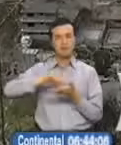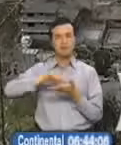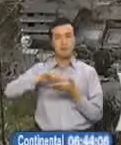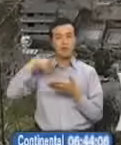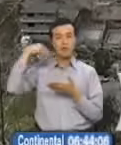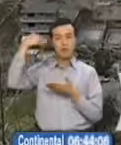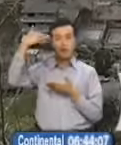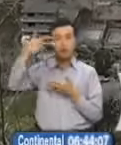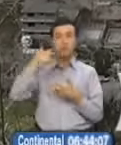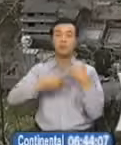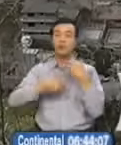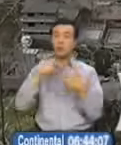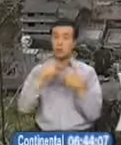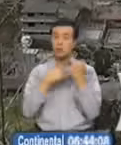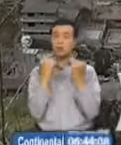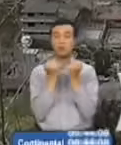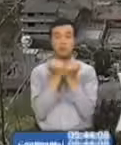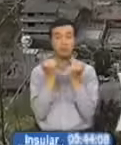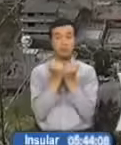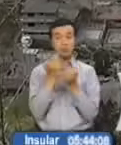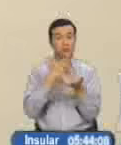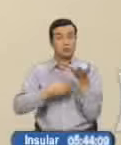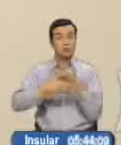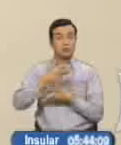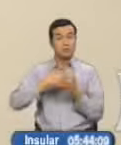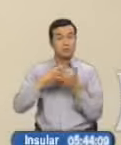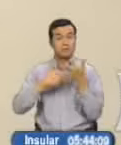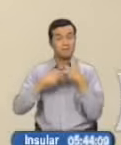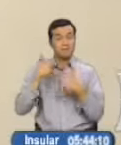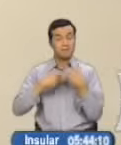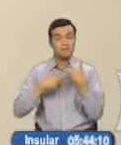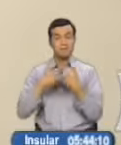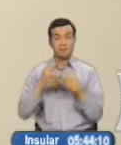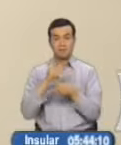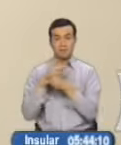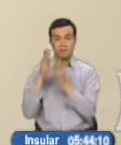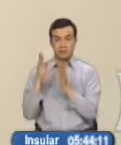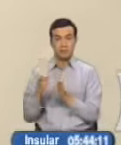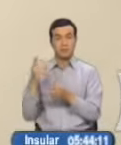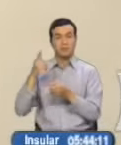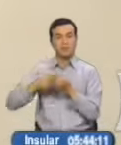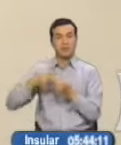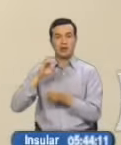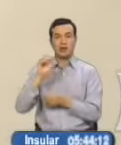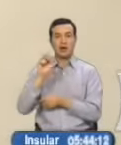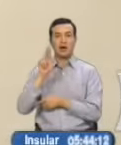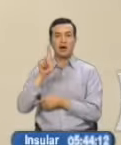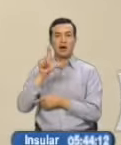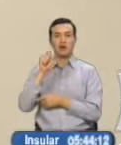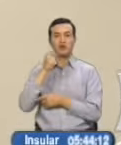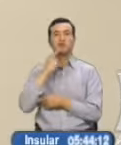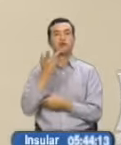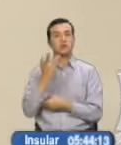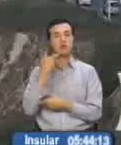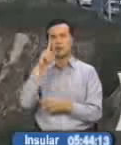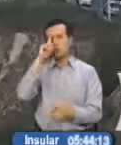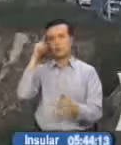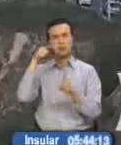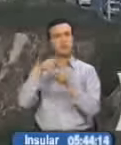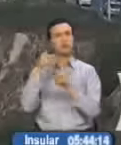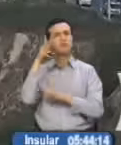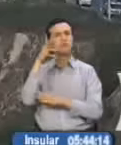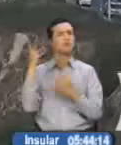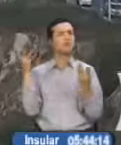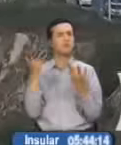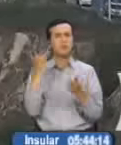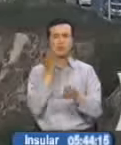en un futuro podría generar problemas de convivencia. El concejal de Quito, Carlos Páez, manifiesta que la idea principal de Hábitat 3 es